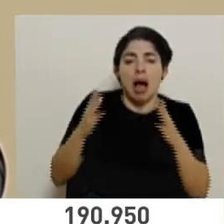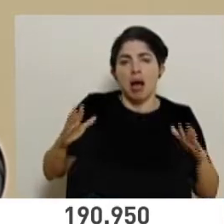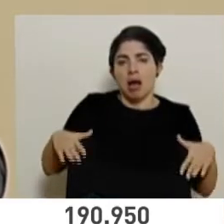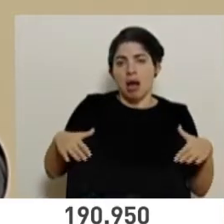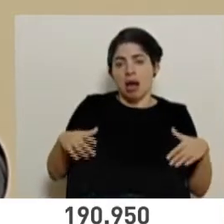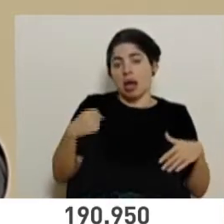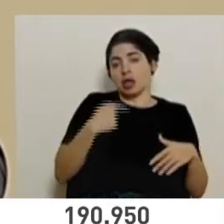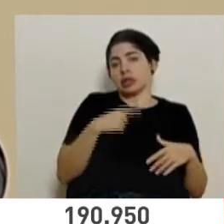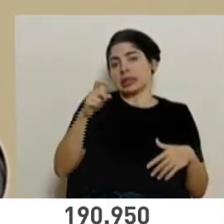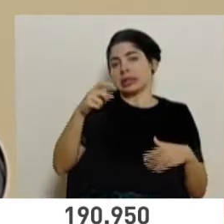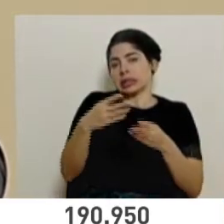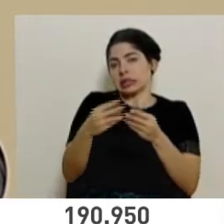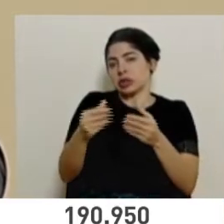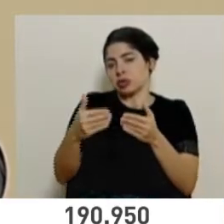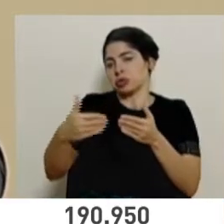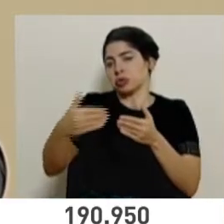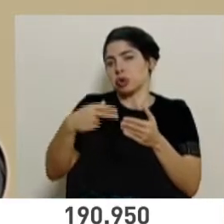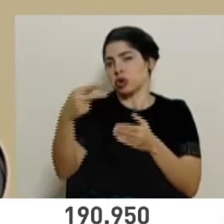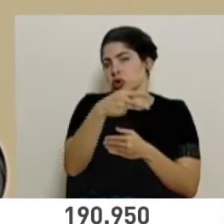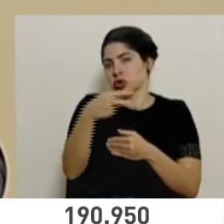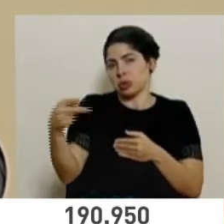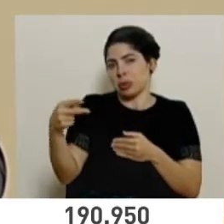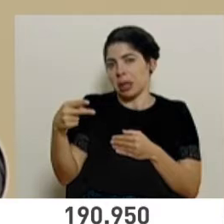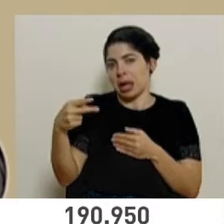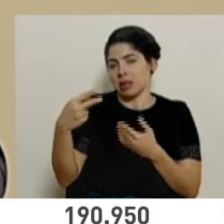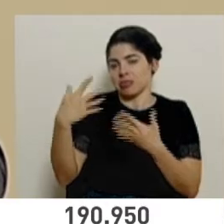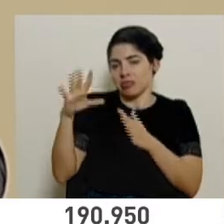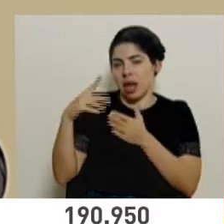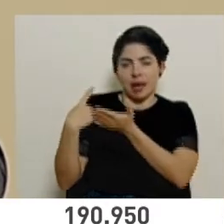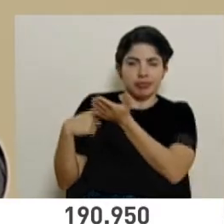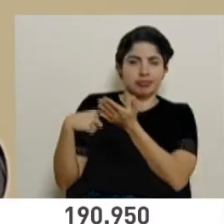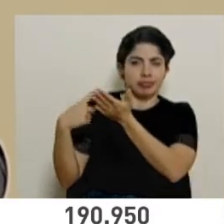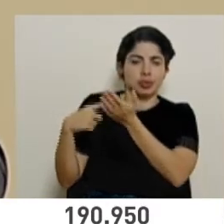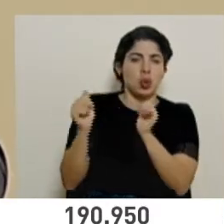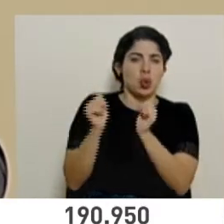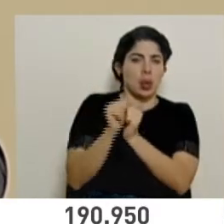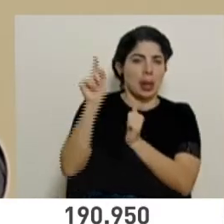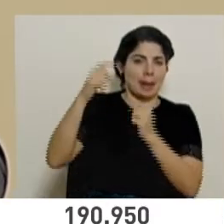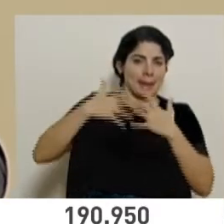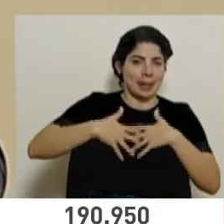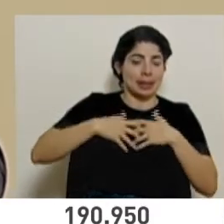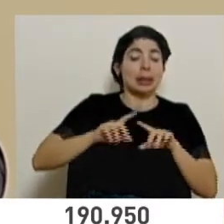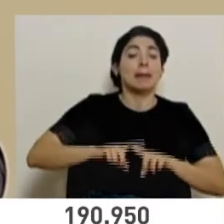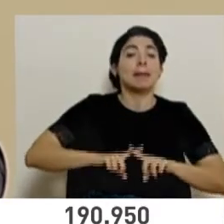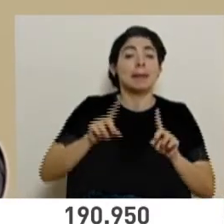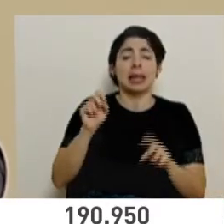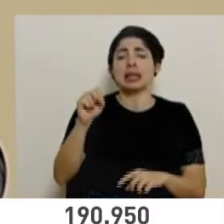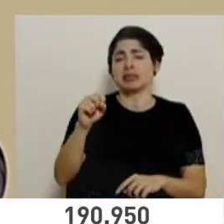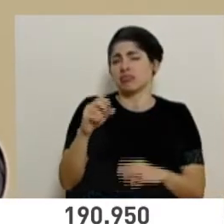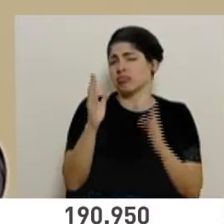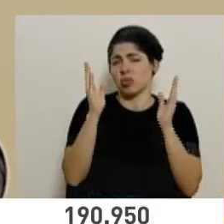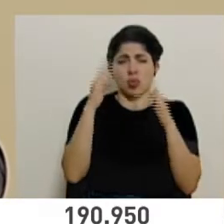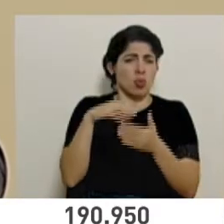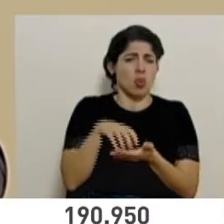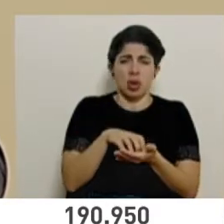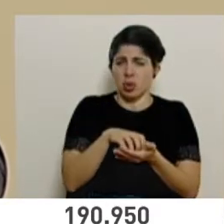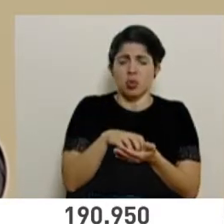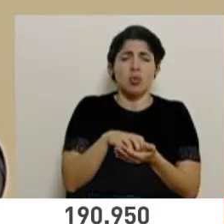algo que tenemos que resolver en las próximas 2 semanas, de acuerdo con lo que hemos conversado con la empresa, pero sí, sin lugar a dudas,